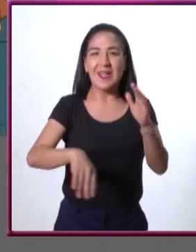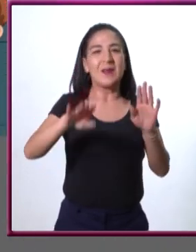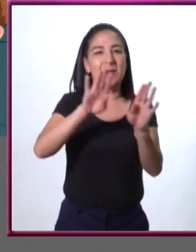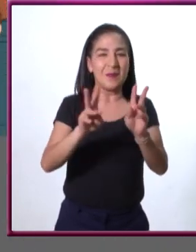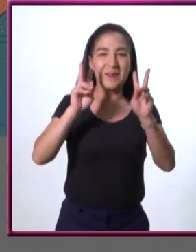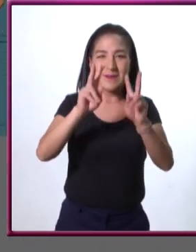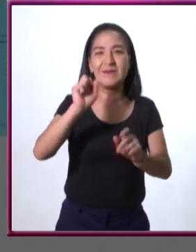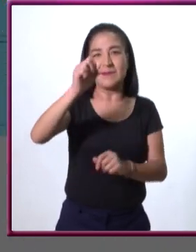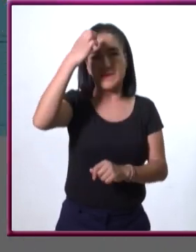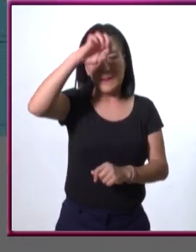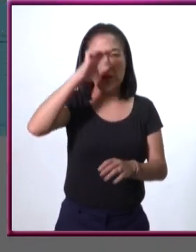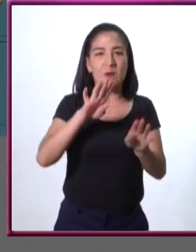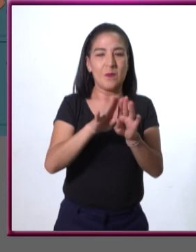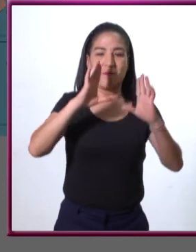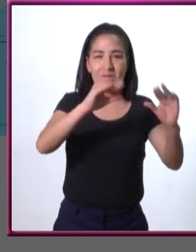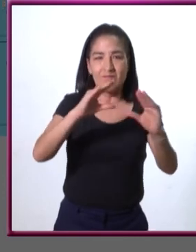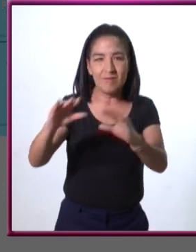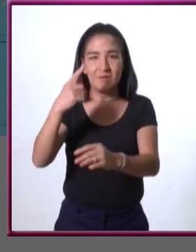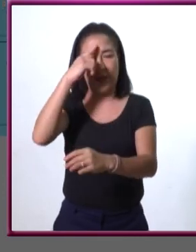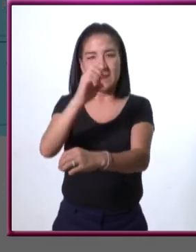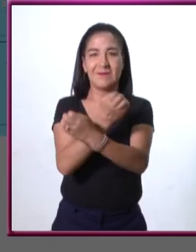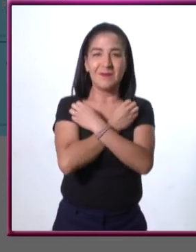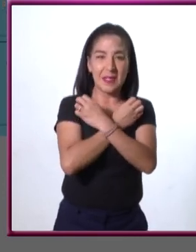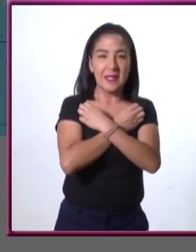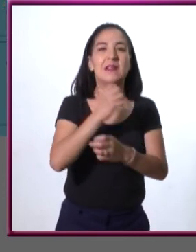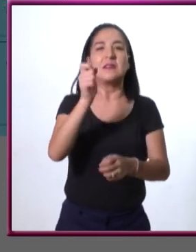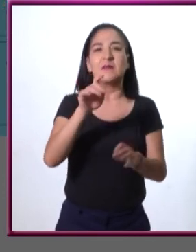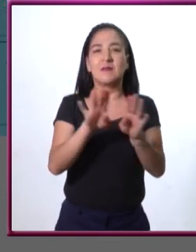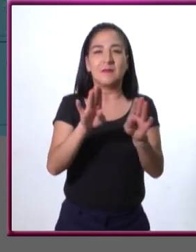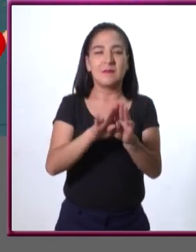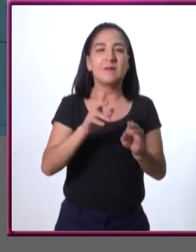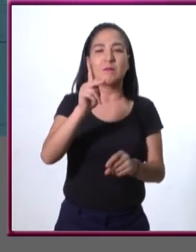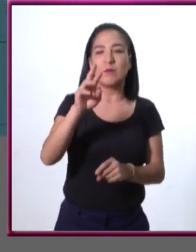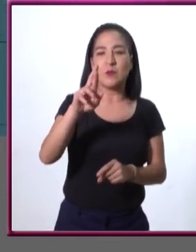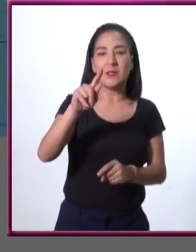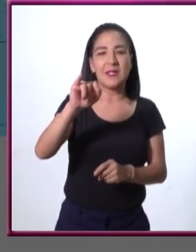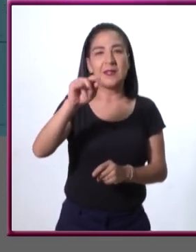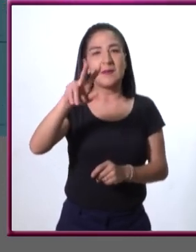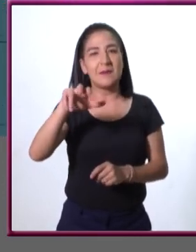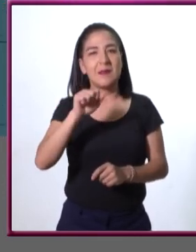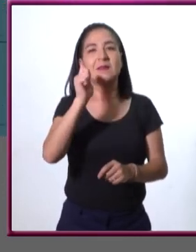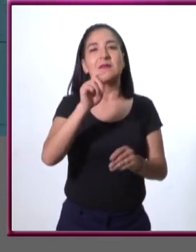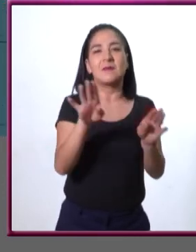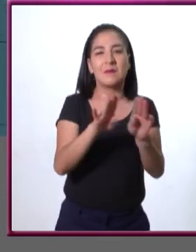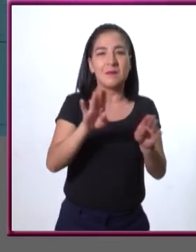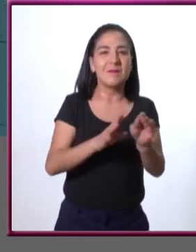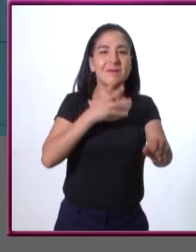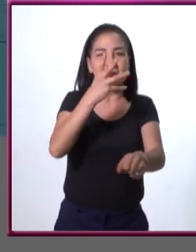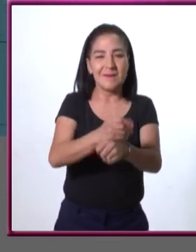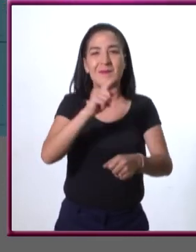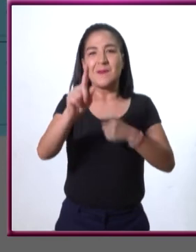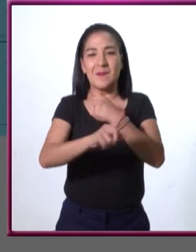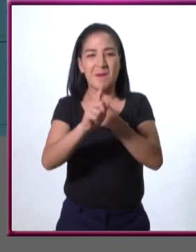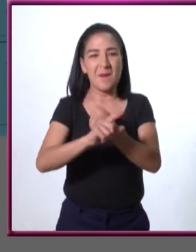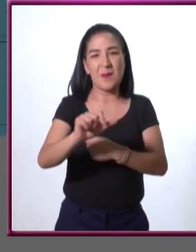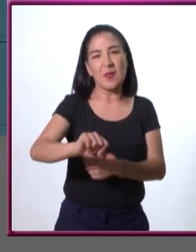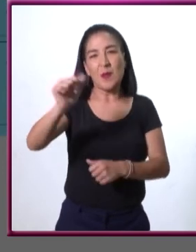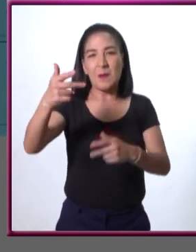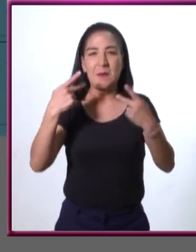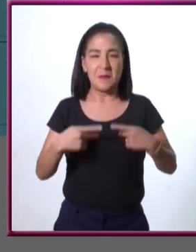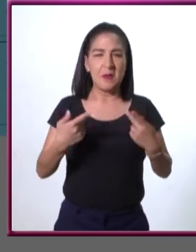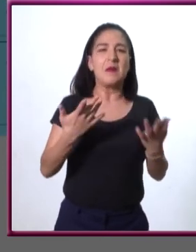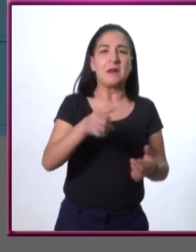como modelo formativo. Es común recurrir a conductas punitivas cuando nos vemos en la necesidad de resolver un conflicto con otros